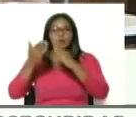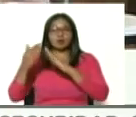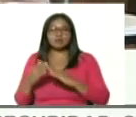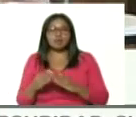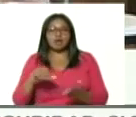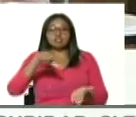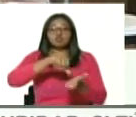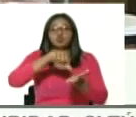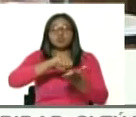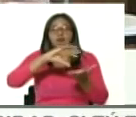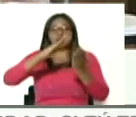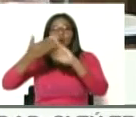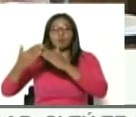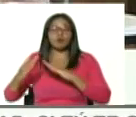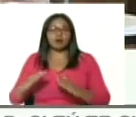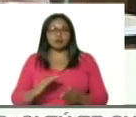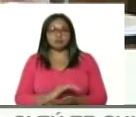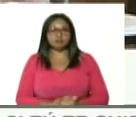ciudad comunal.